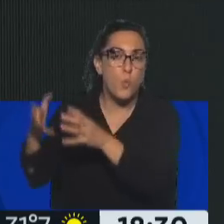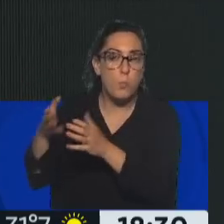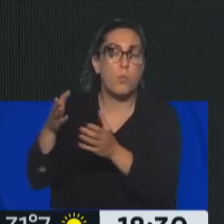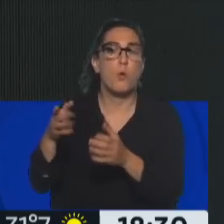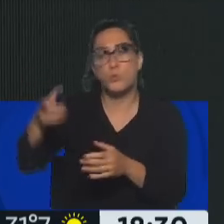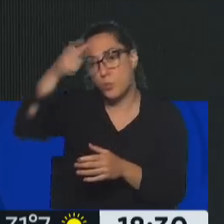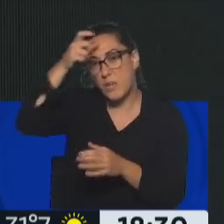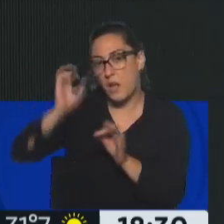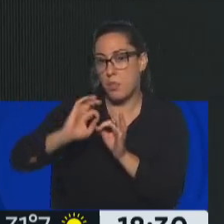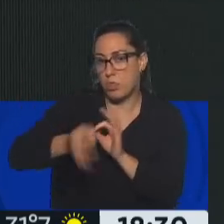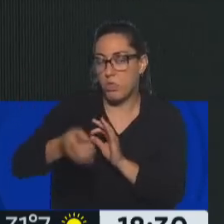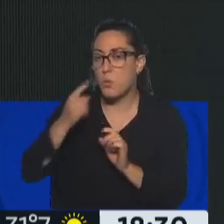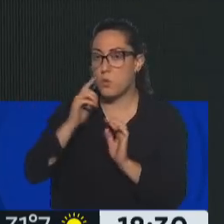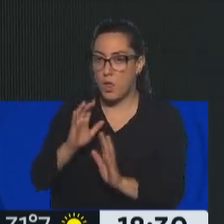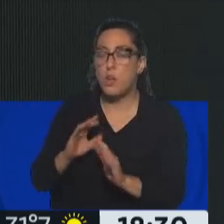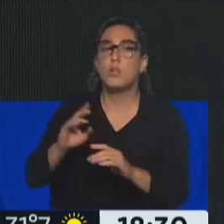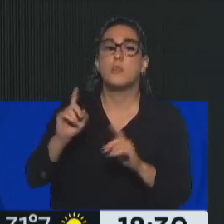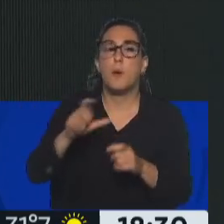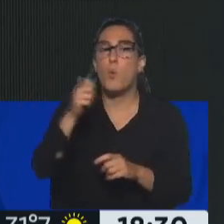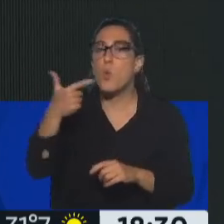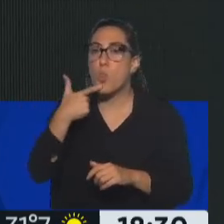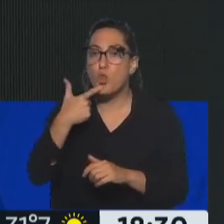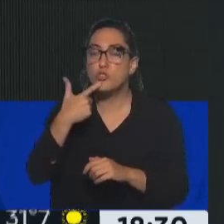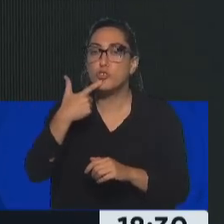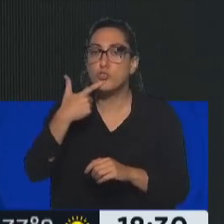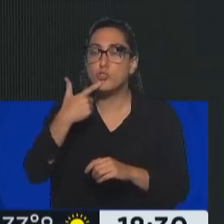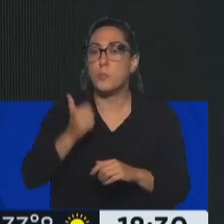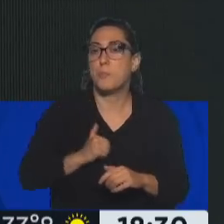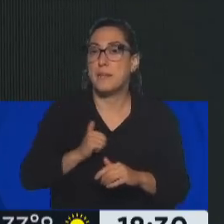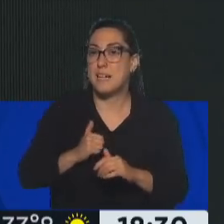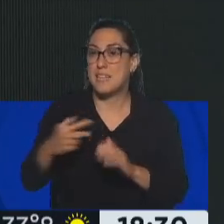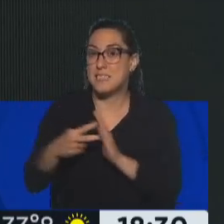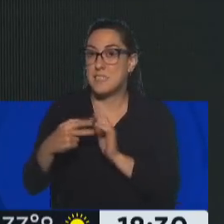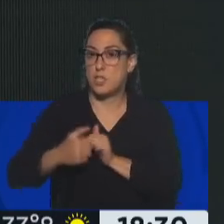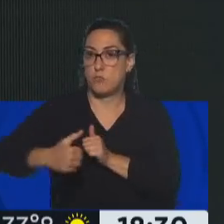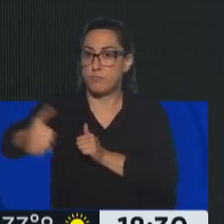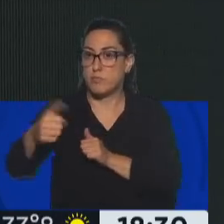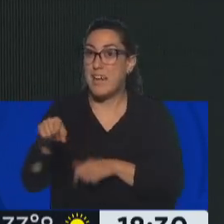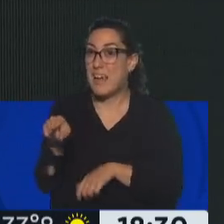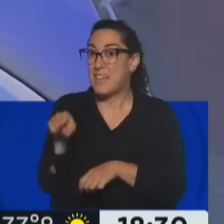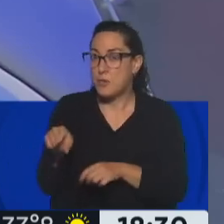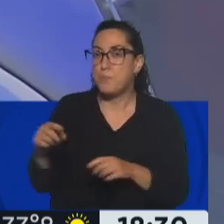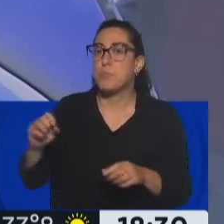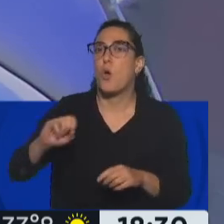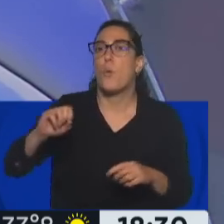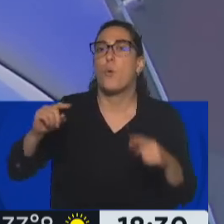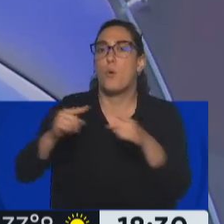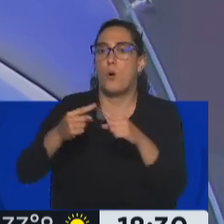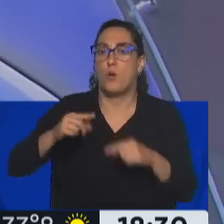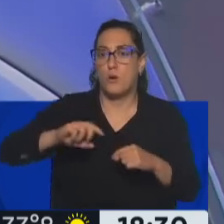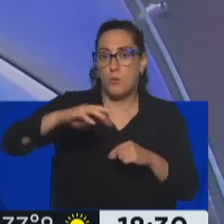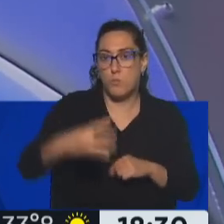las fuerzas armadas de los kurdos sirios. Eso resulta un cuarto objetivo que